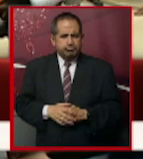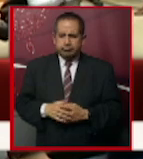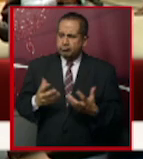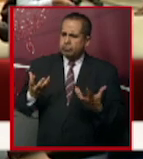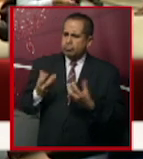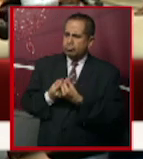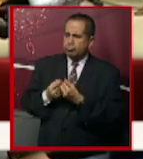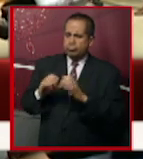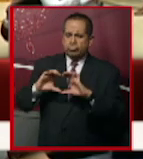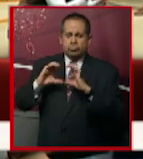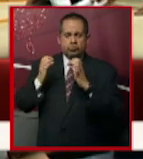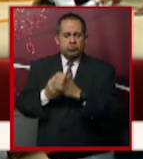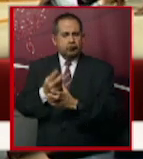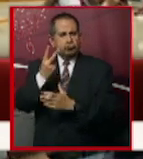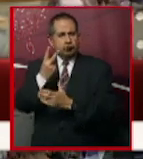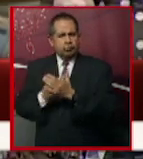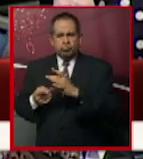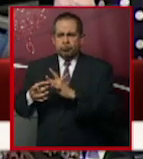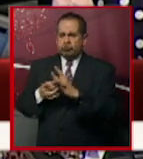del Congreso de la Unión,